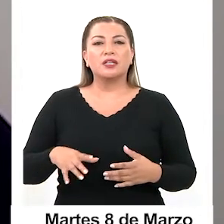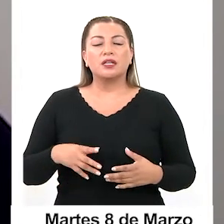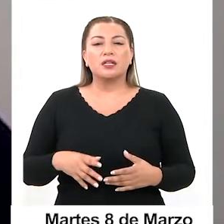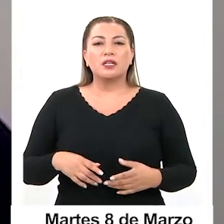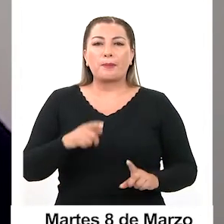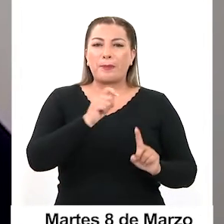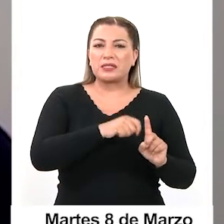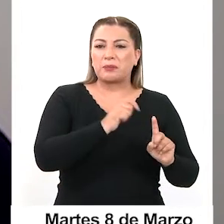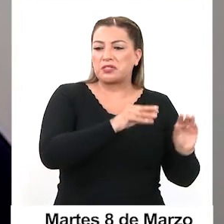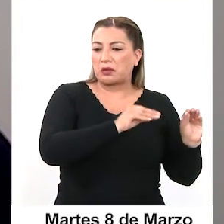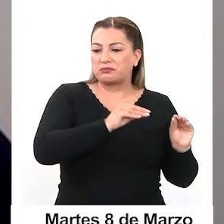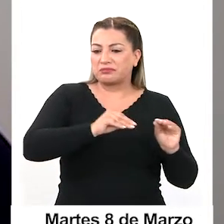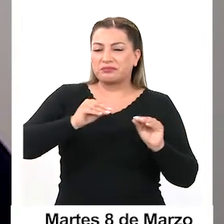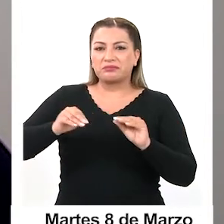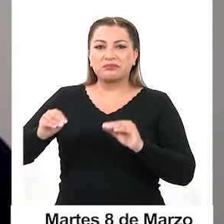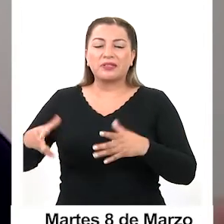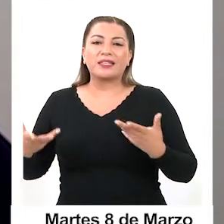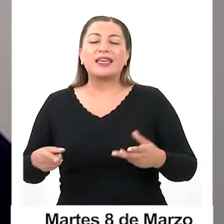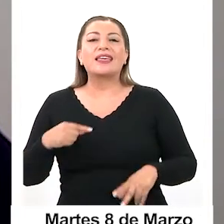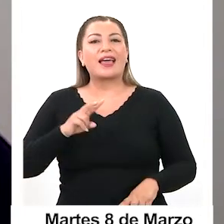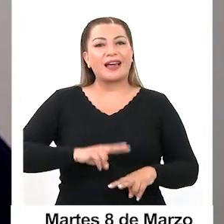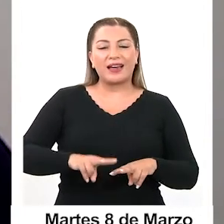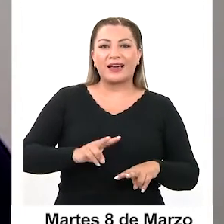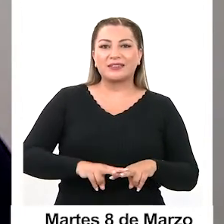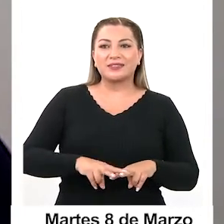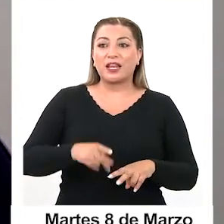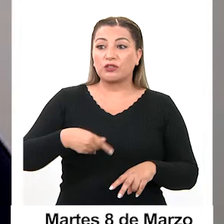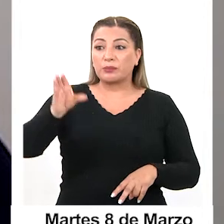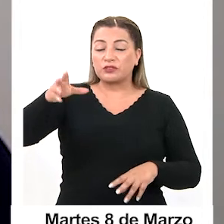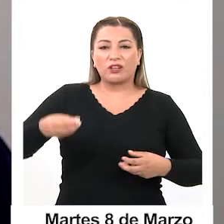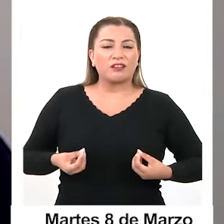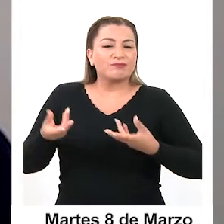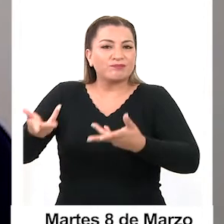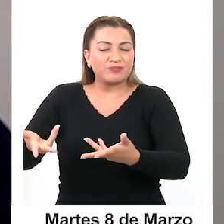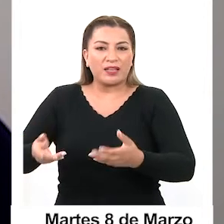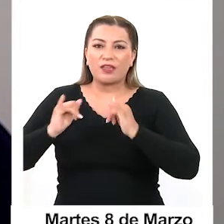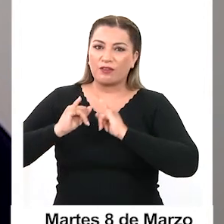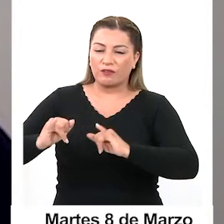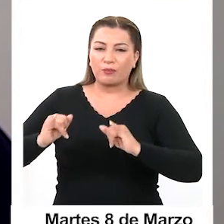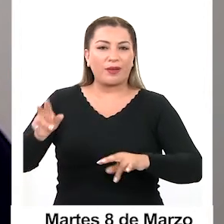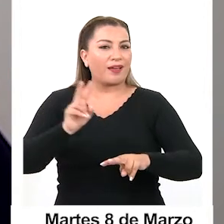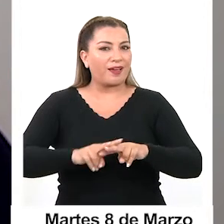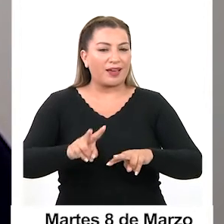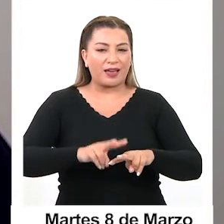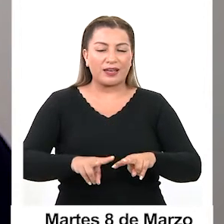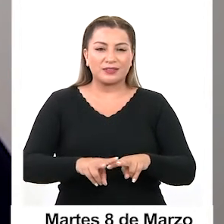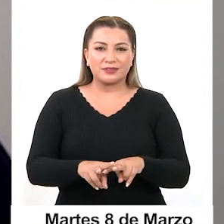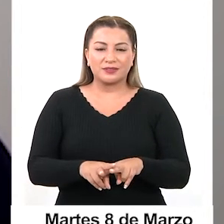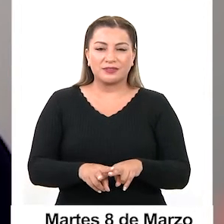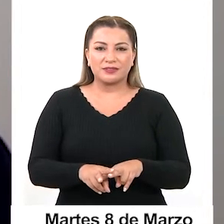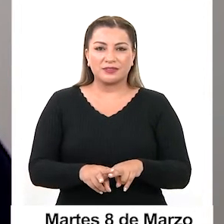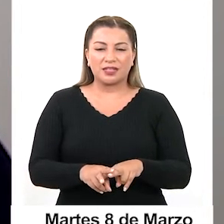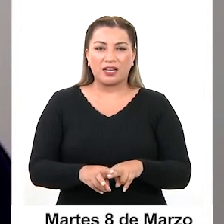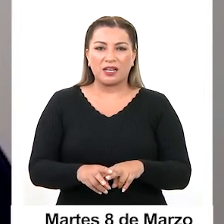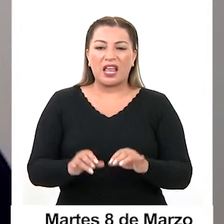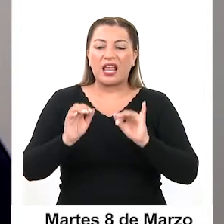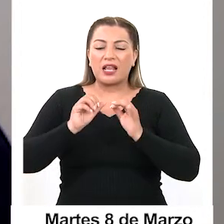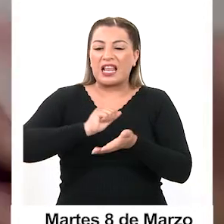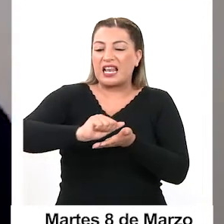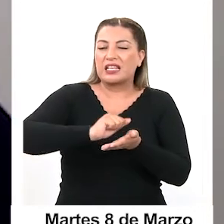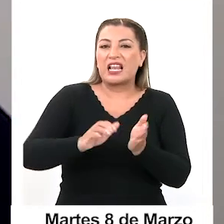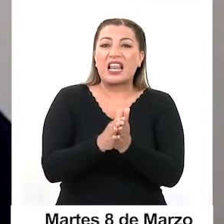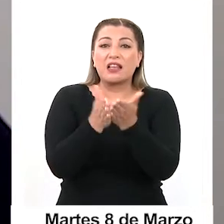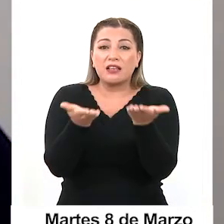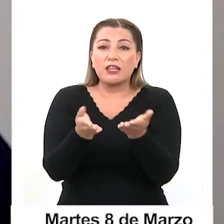varios meses en esto y queremos que eso sea algo que se traspase, así que estamos tratando de generar datos manuales y cosas